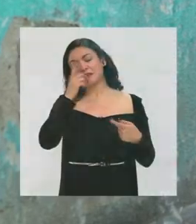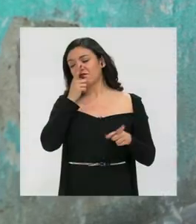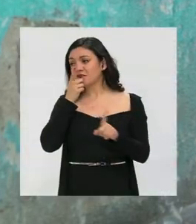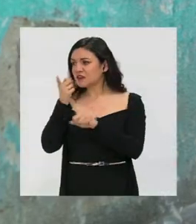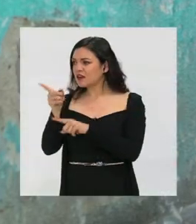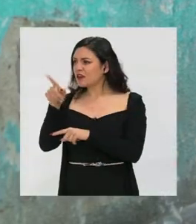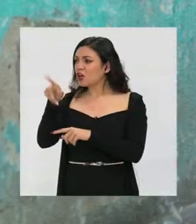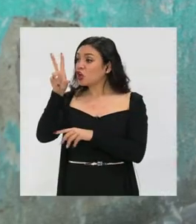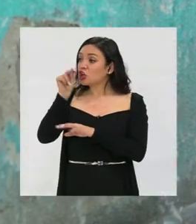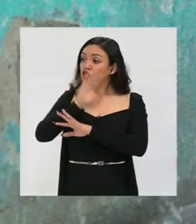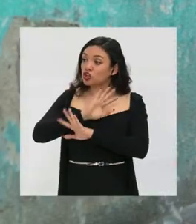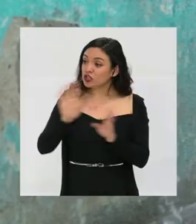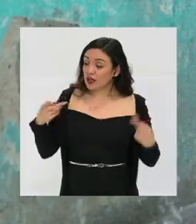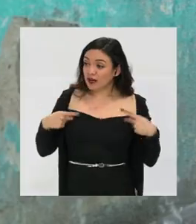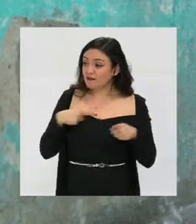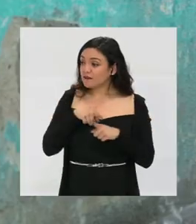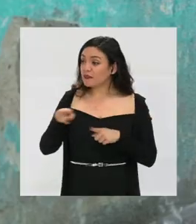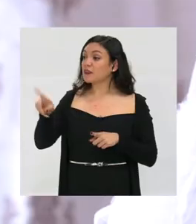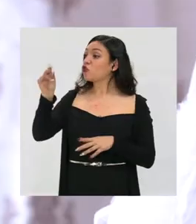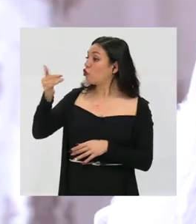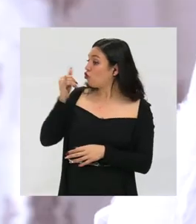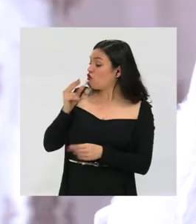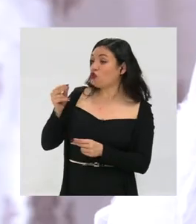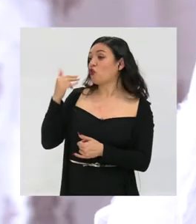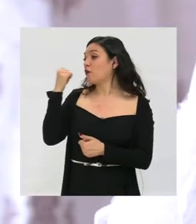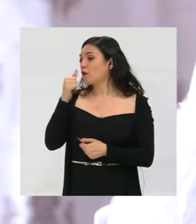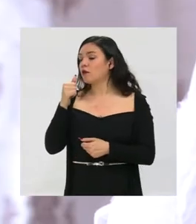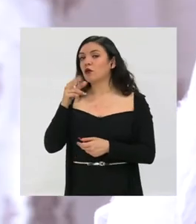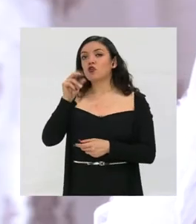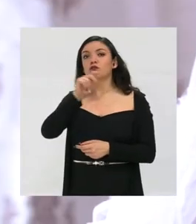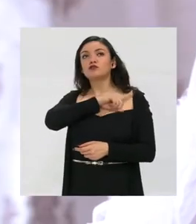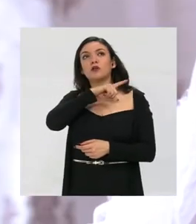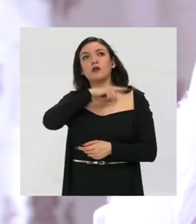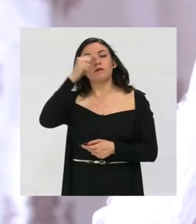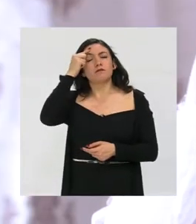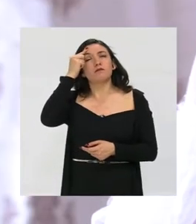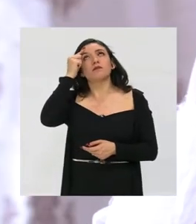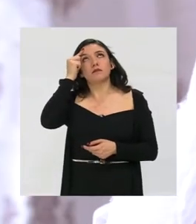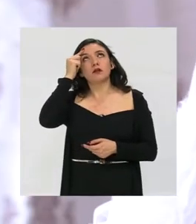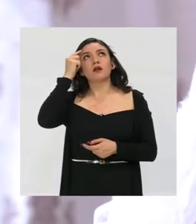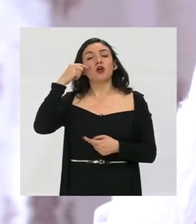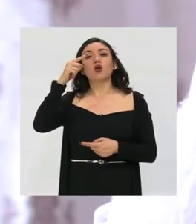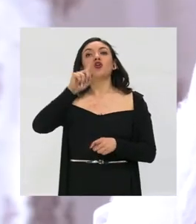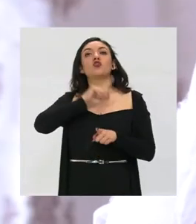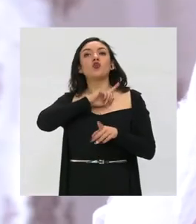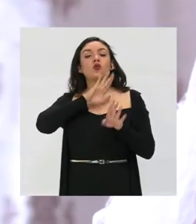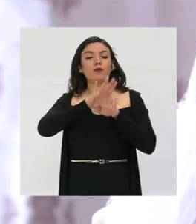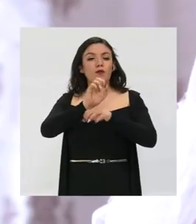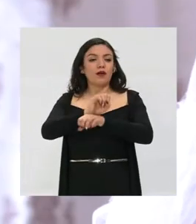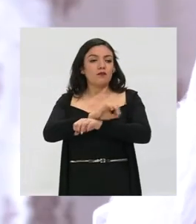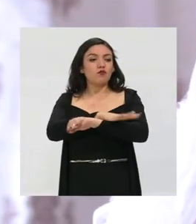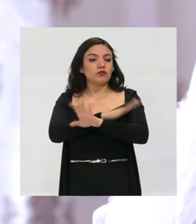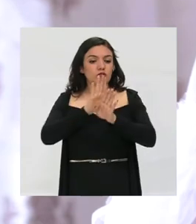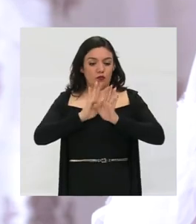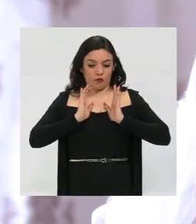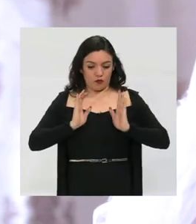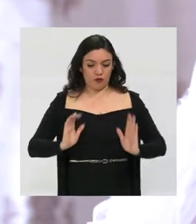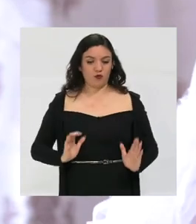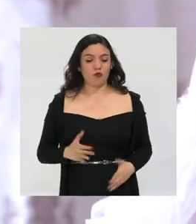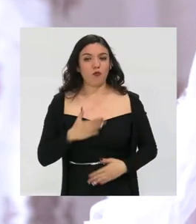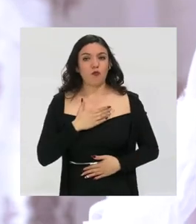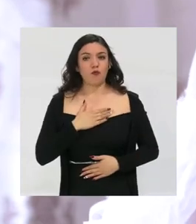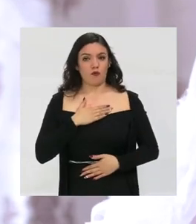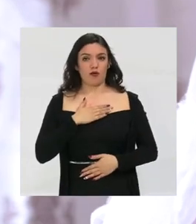Aunque su mente les diga, ya no consumas, pero ya no nada más es la mente. Y entrejuega